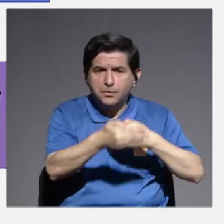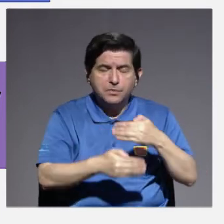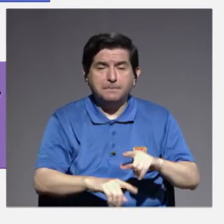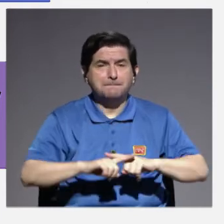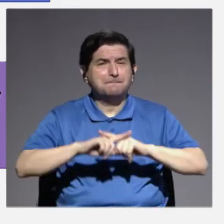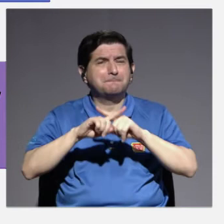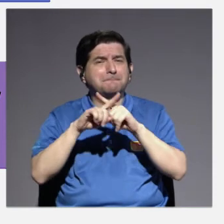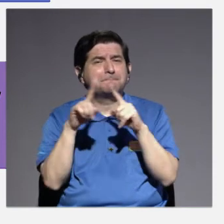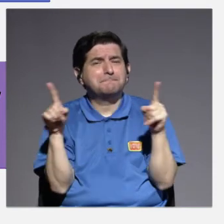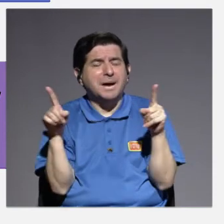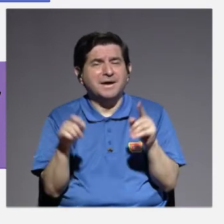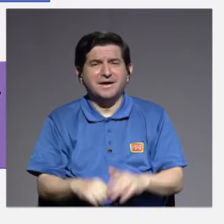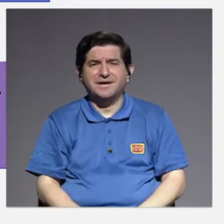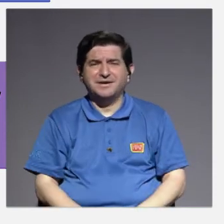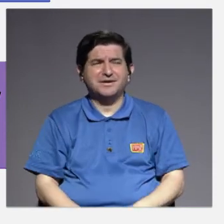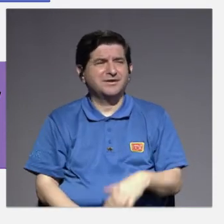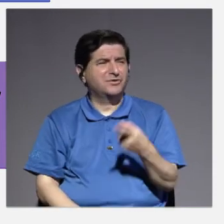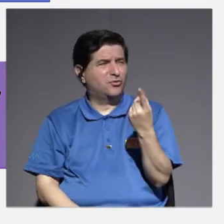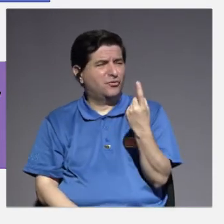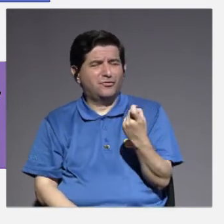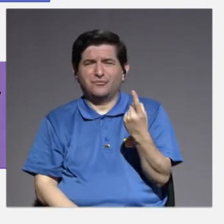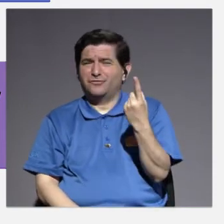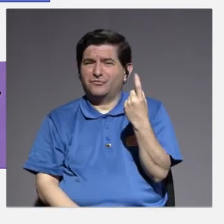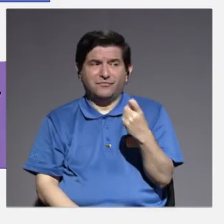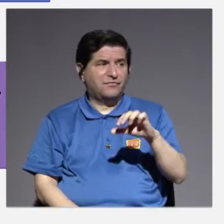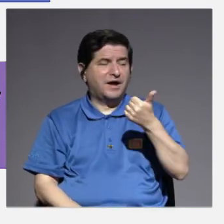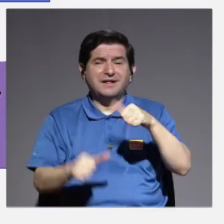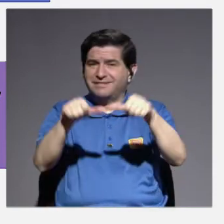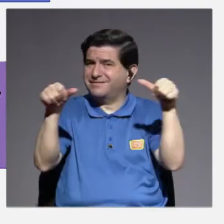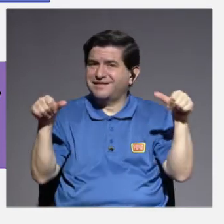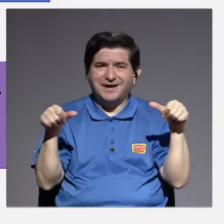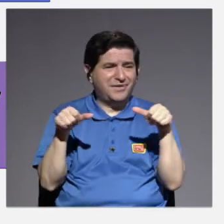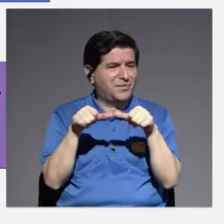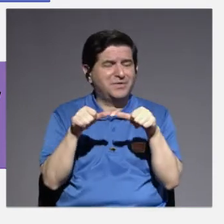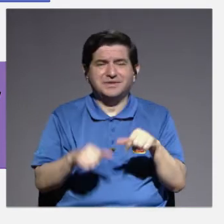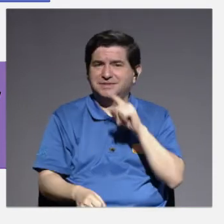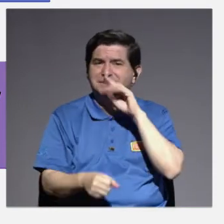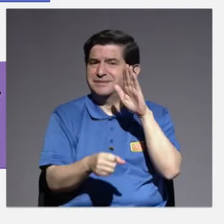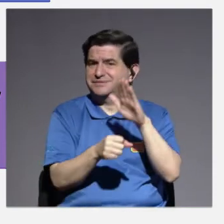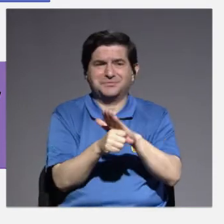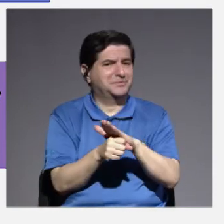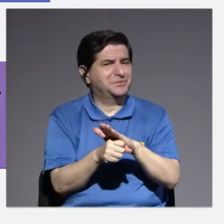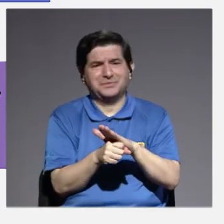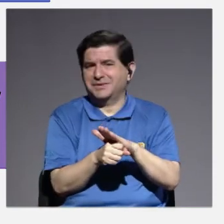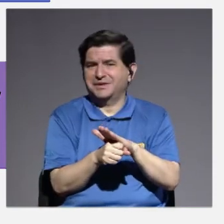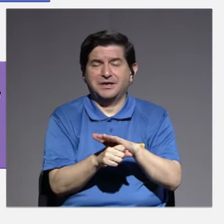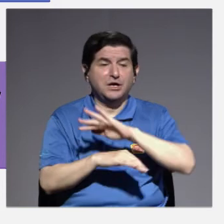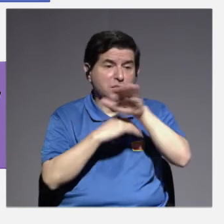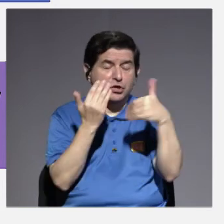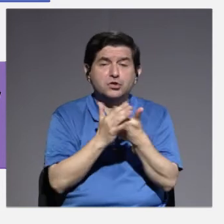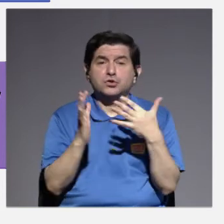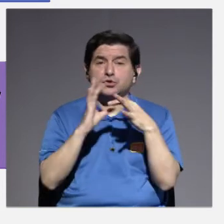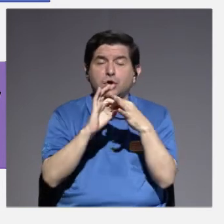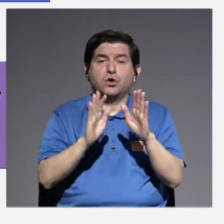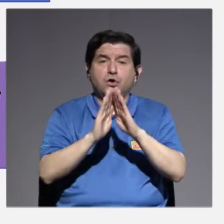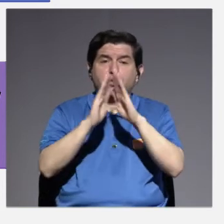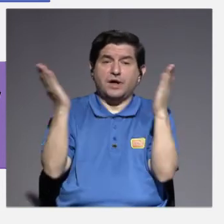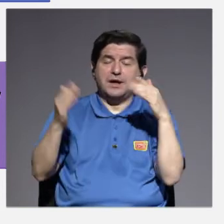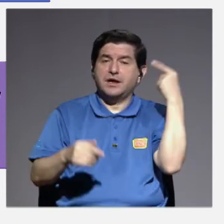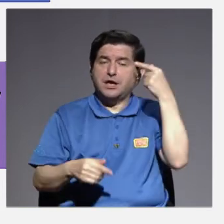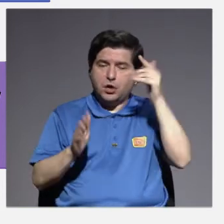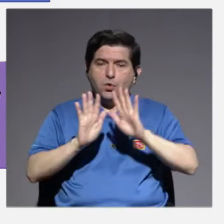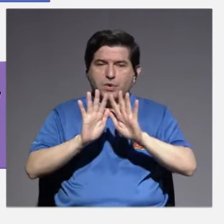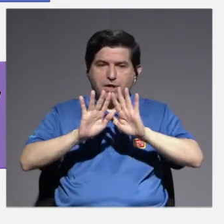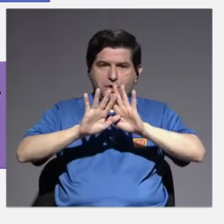pero seguimos viendo rezagos importantes en otras áreas, ¿verdad? Como todo lo que tiene que ver con apertura y gobierno